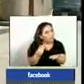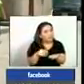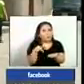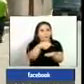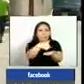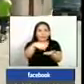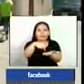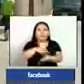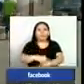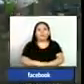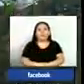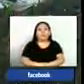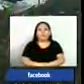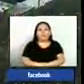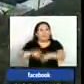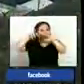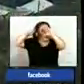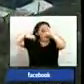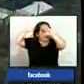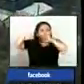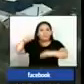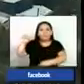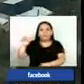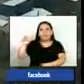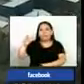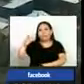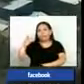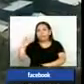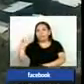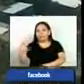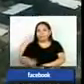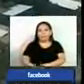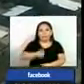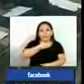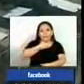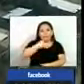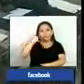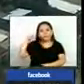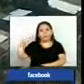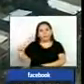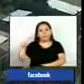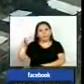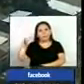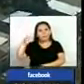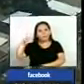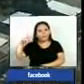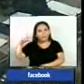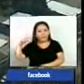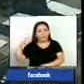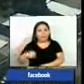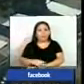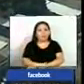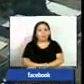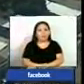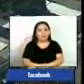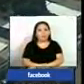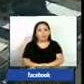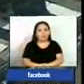habitantes. Con imágenes de Eric Alfaro, Julio Guevara, Noticiero Hechos.